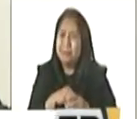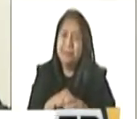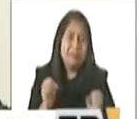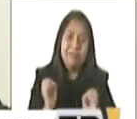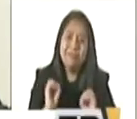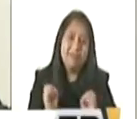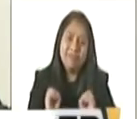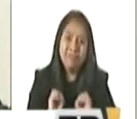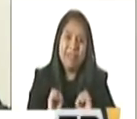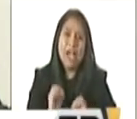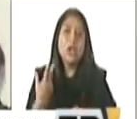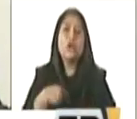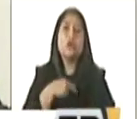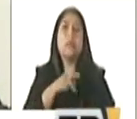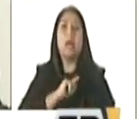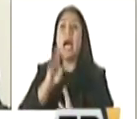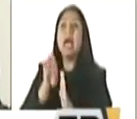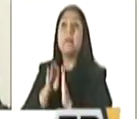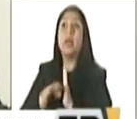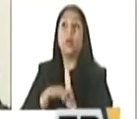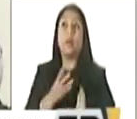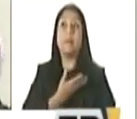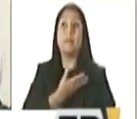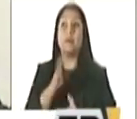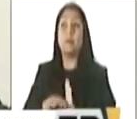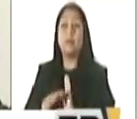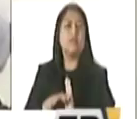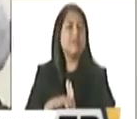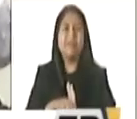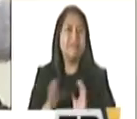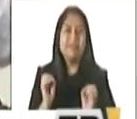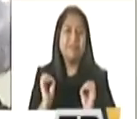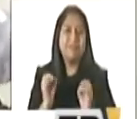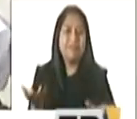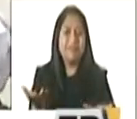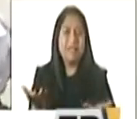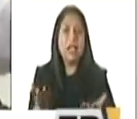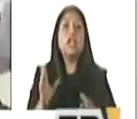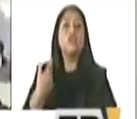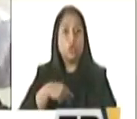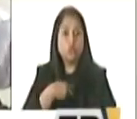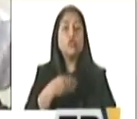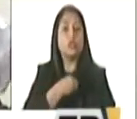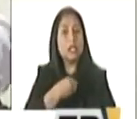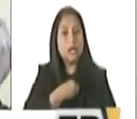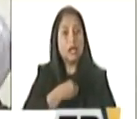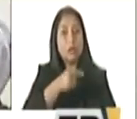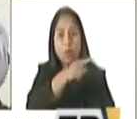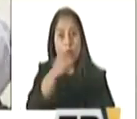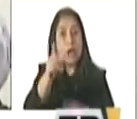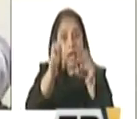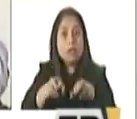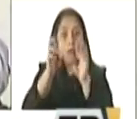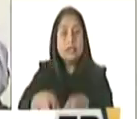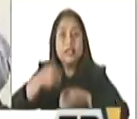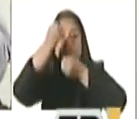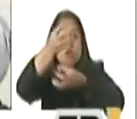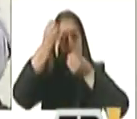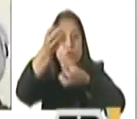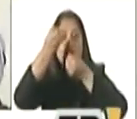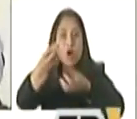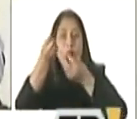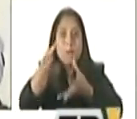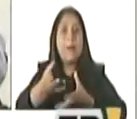nada disminuyendo los casos, no ganamos nada, cuando lo que necesitamos es que la población esté informada